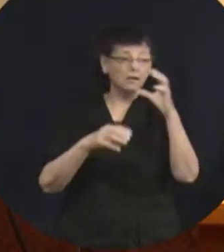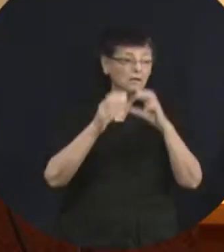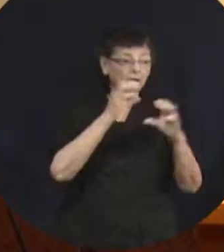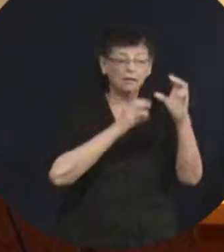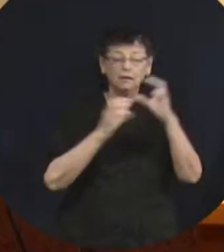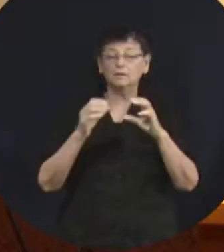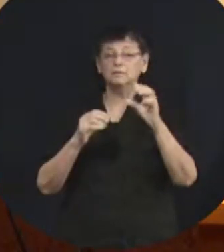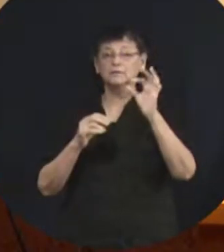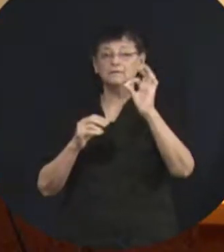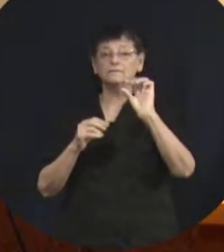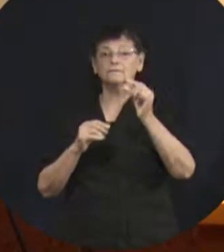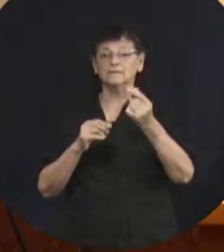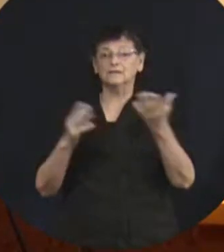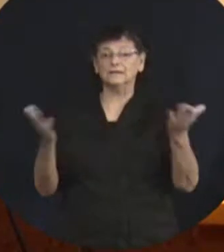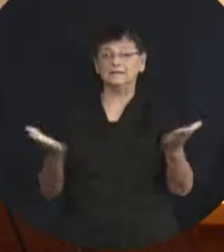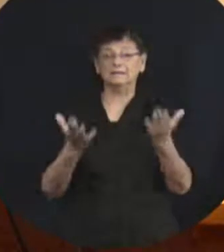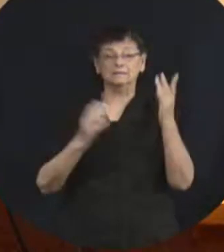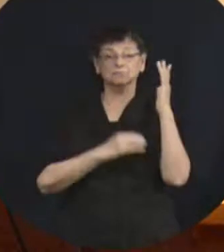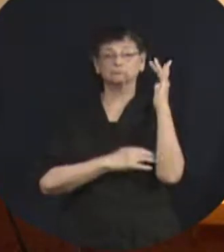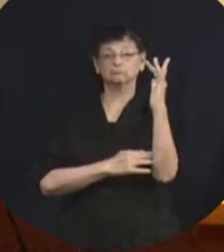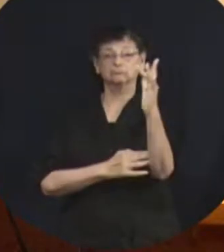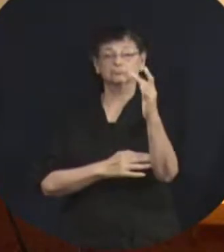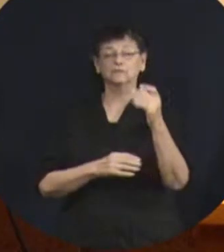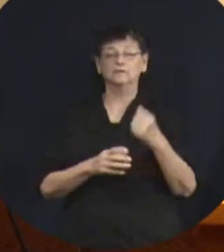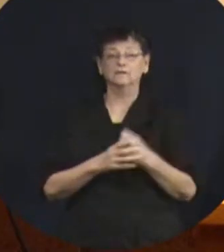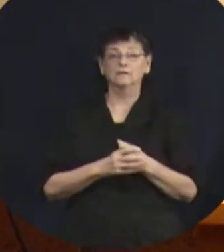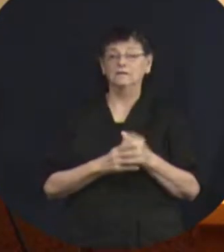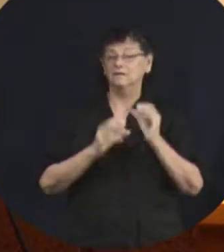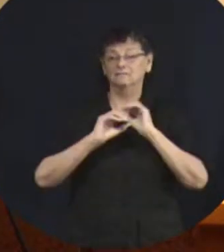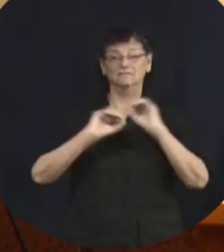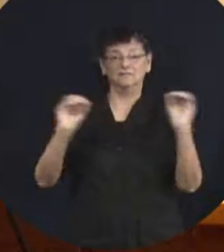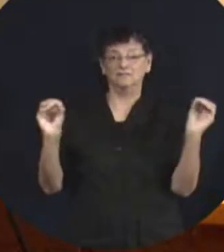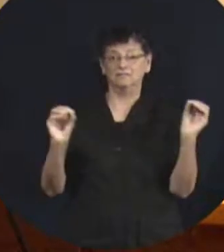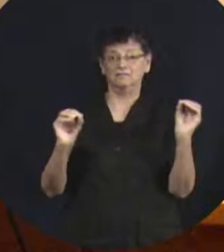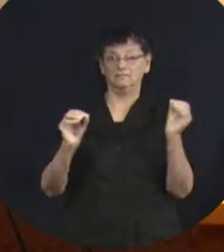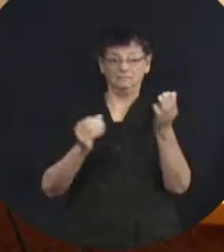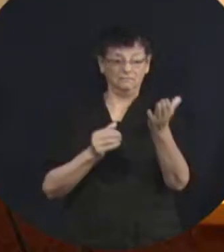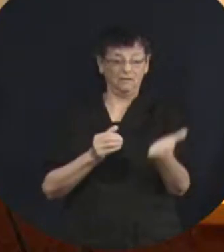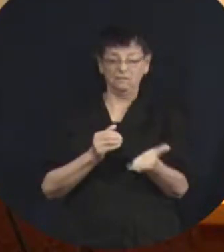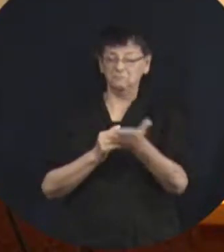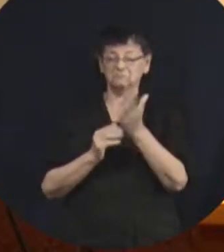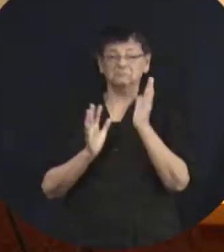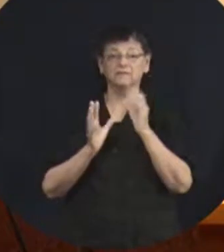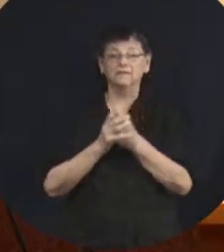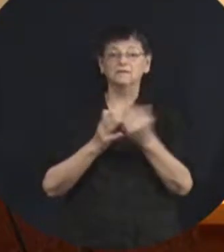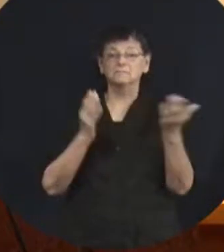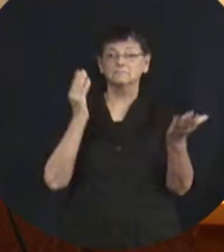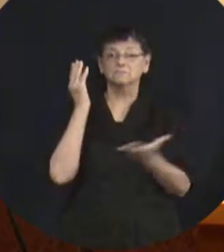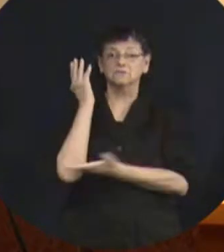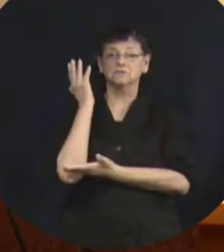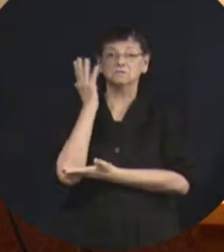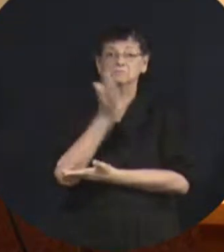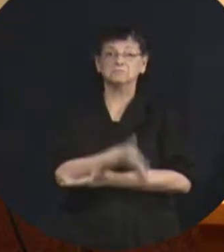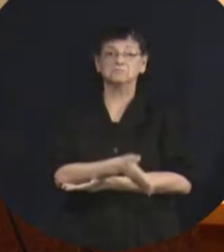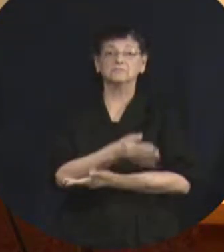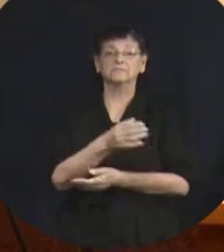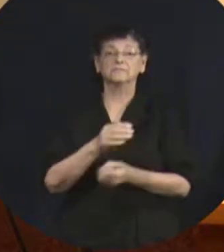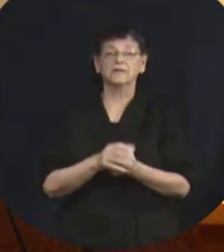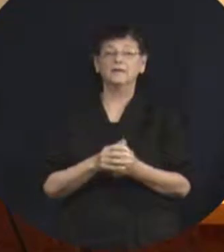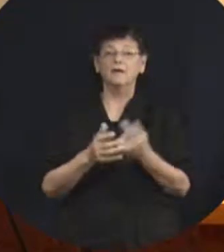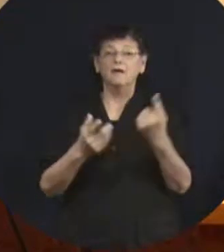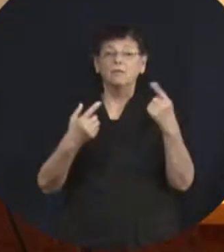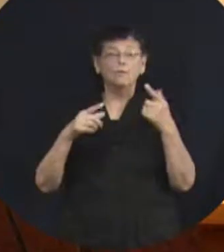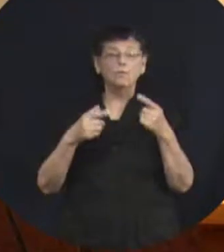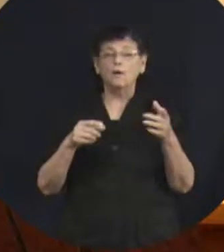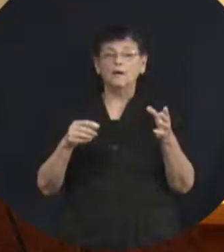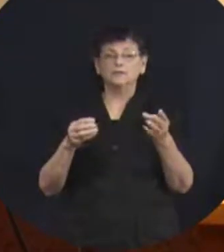buscar higos en esta higuera y no los he encontrado. Córtala. ¿Para